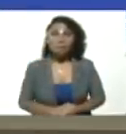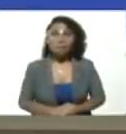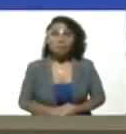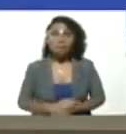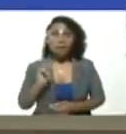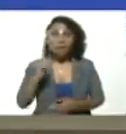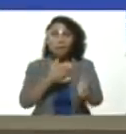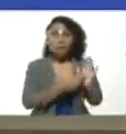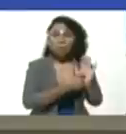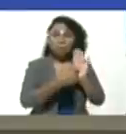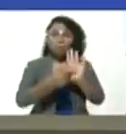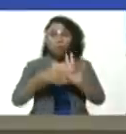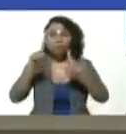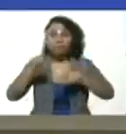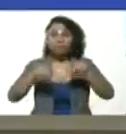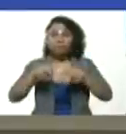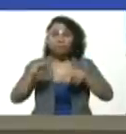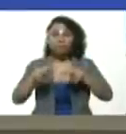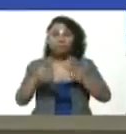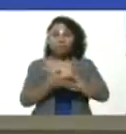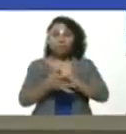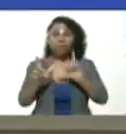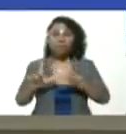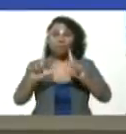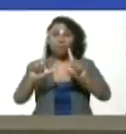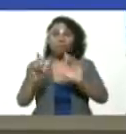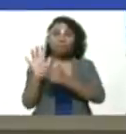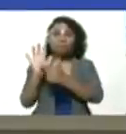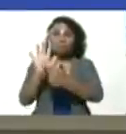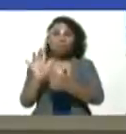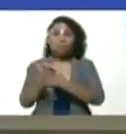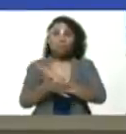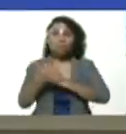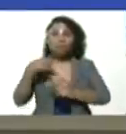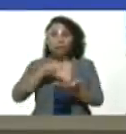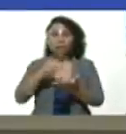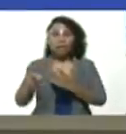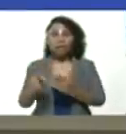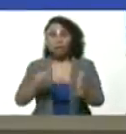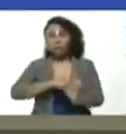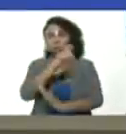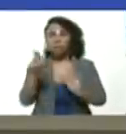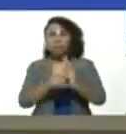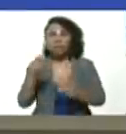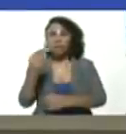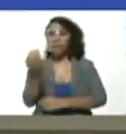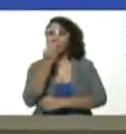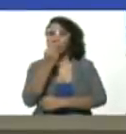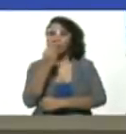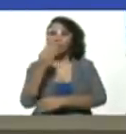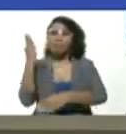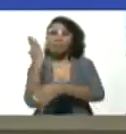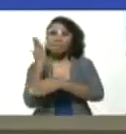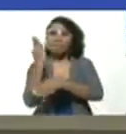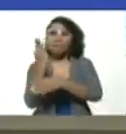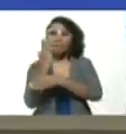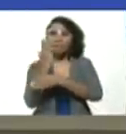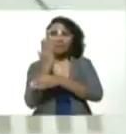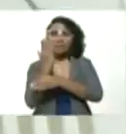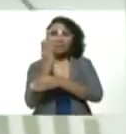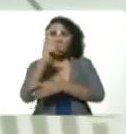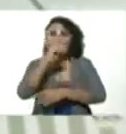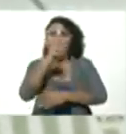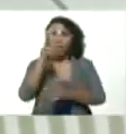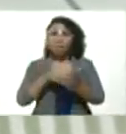en estas láminas. Luego mostramos la caída en la importación total de alimentos a partir de las sanciones, a partir del